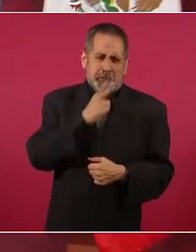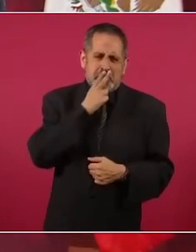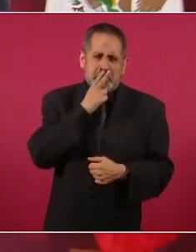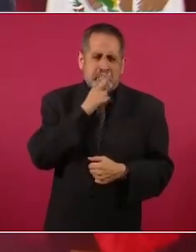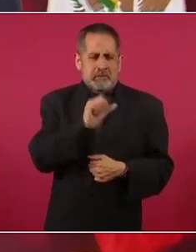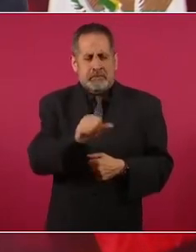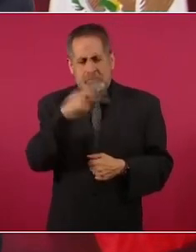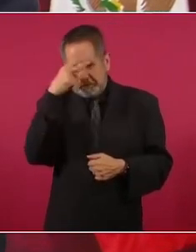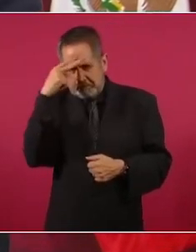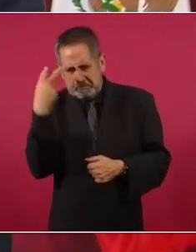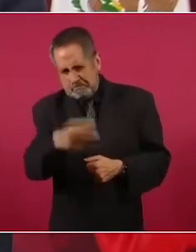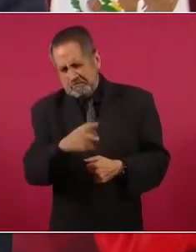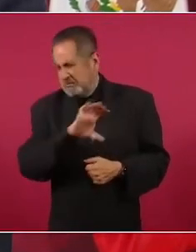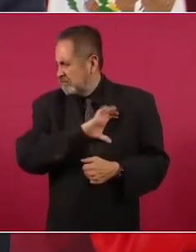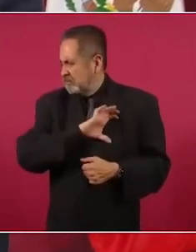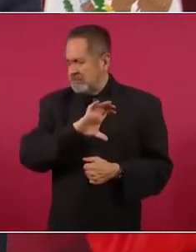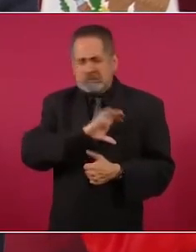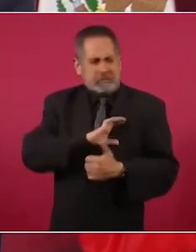al pueblo de México,